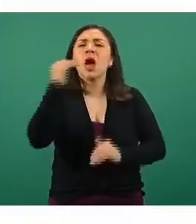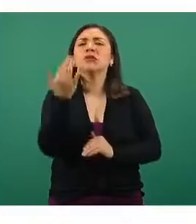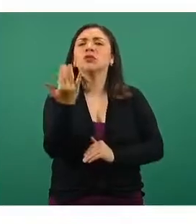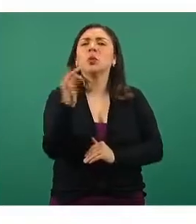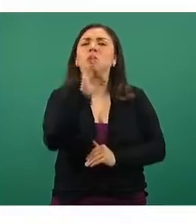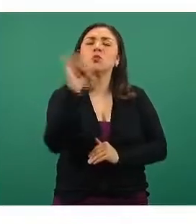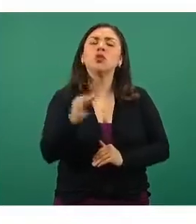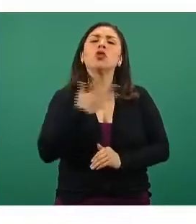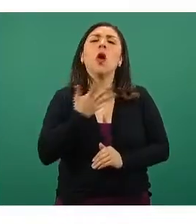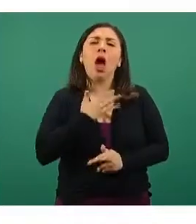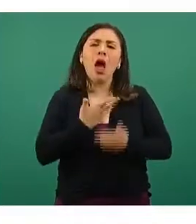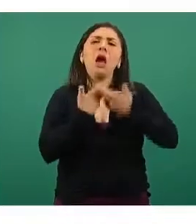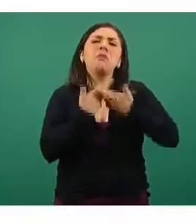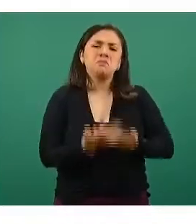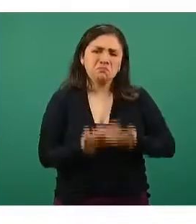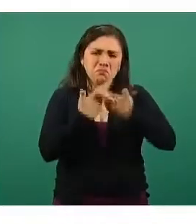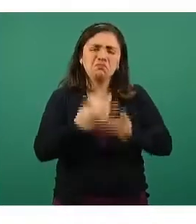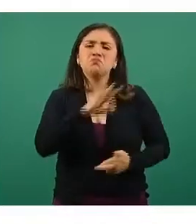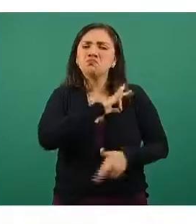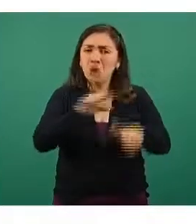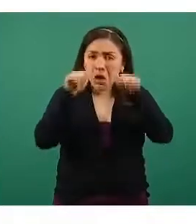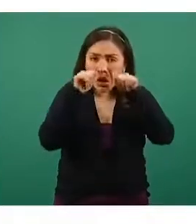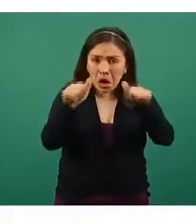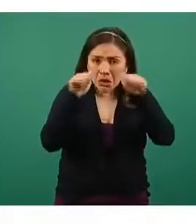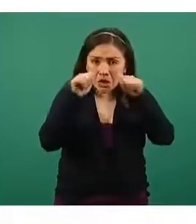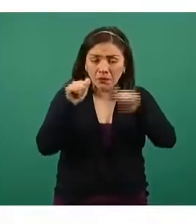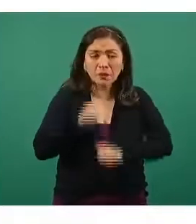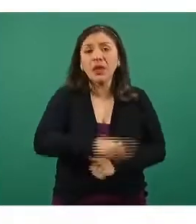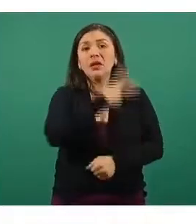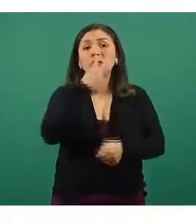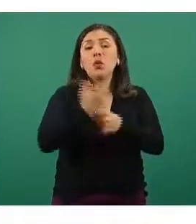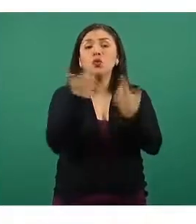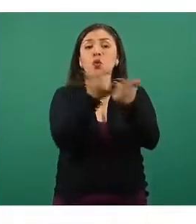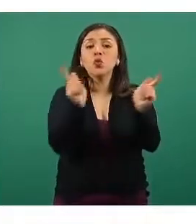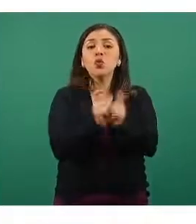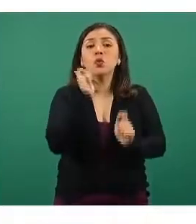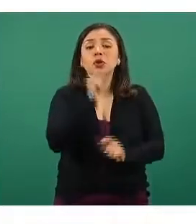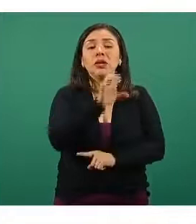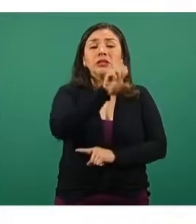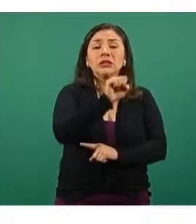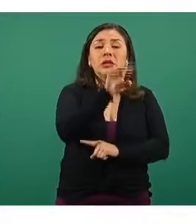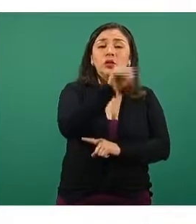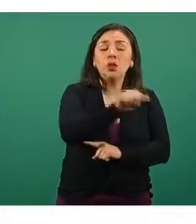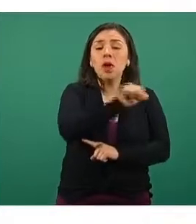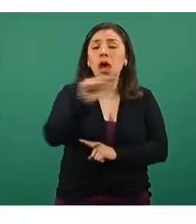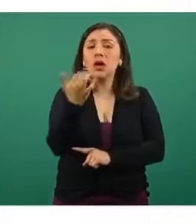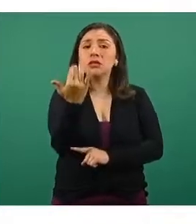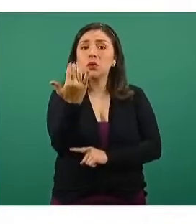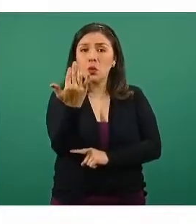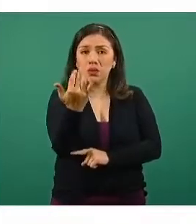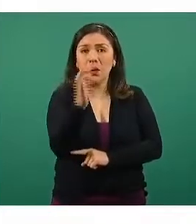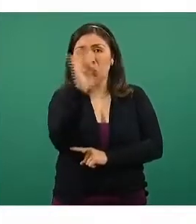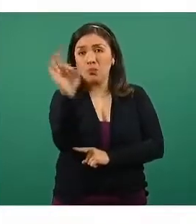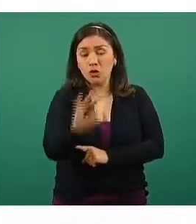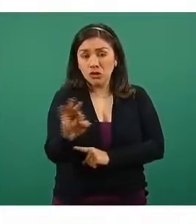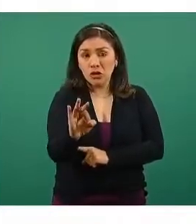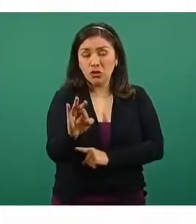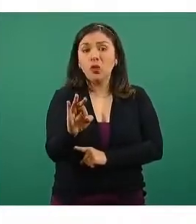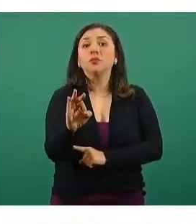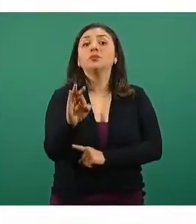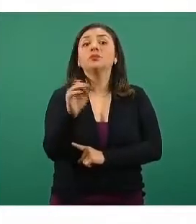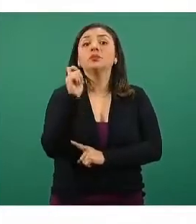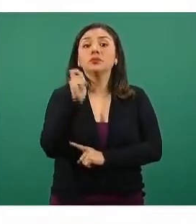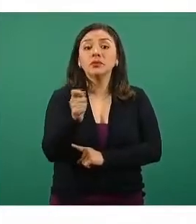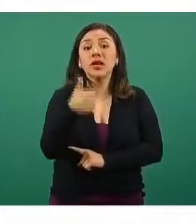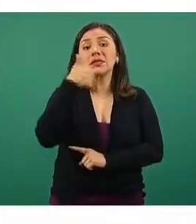50% de disponibilidad. En el siguiente rango, que es entre 69 y 50, si vamos de los rangos bajos a los más